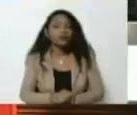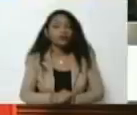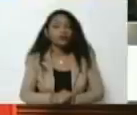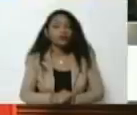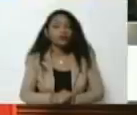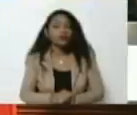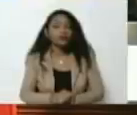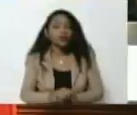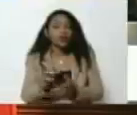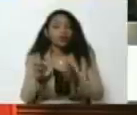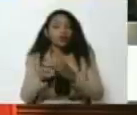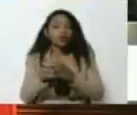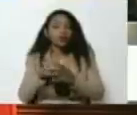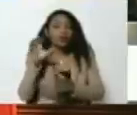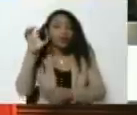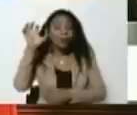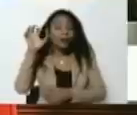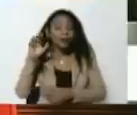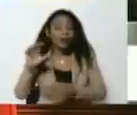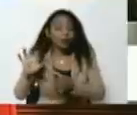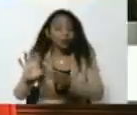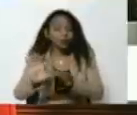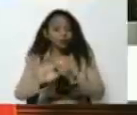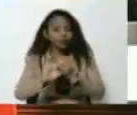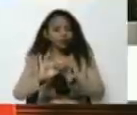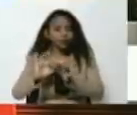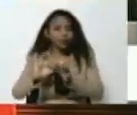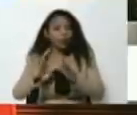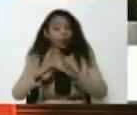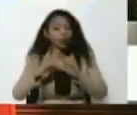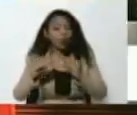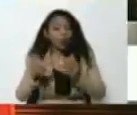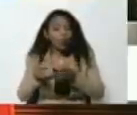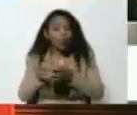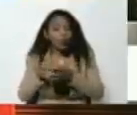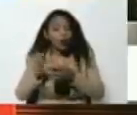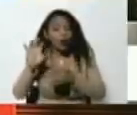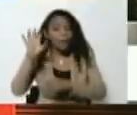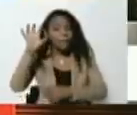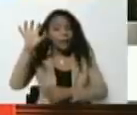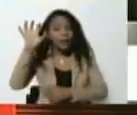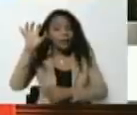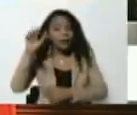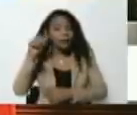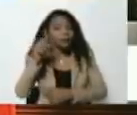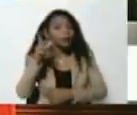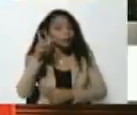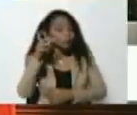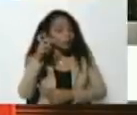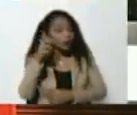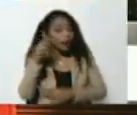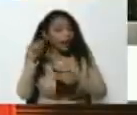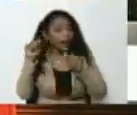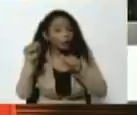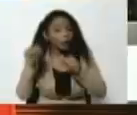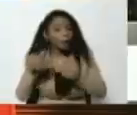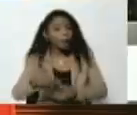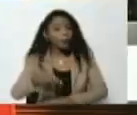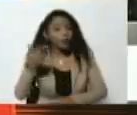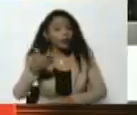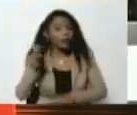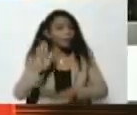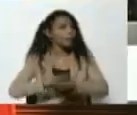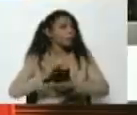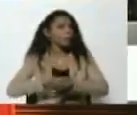El bloque de la patria unida, todo el bloque de la patria, oído, esto es importante,